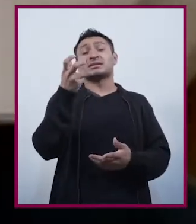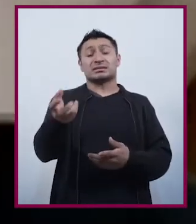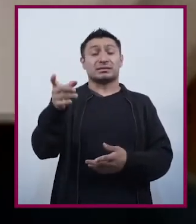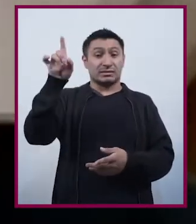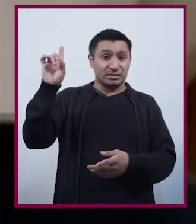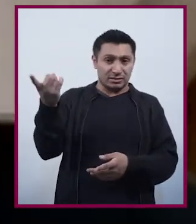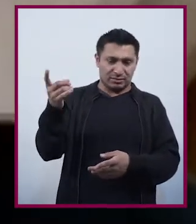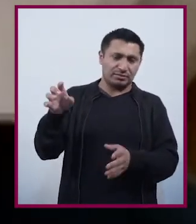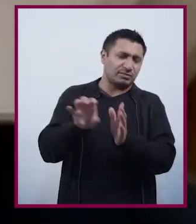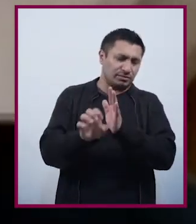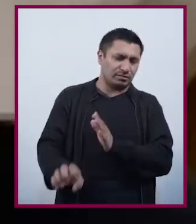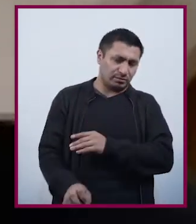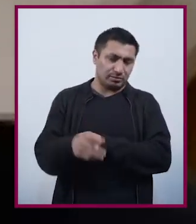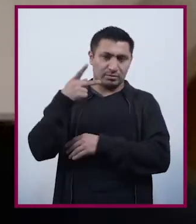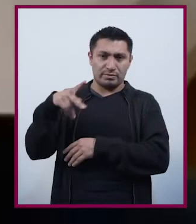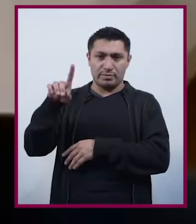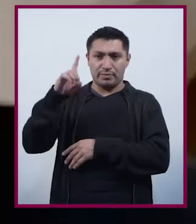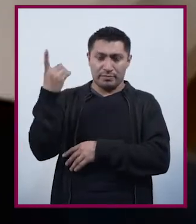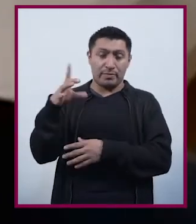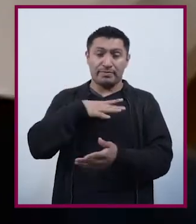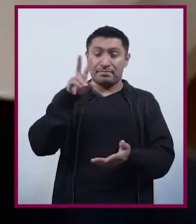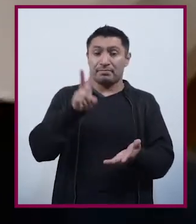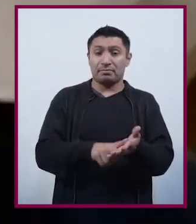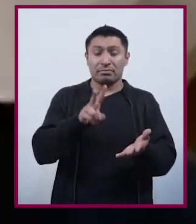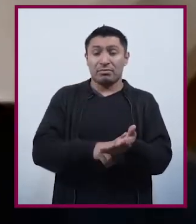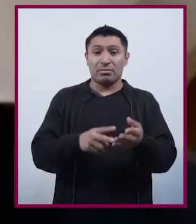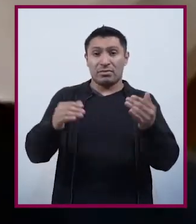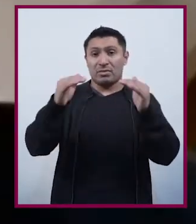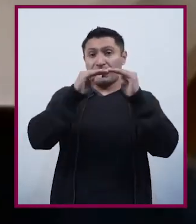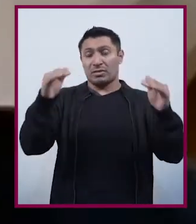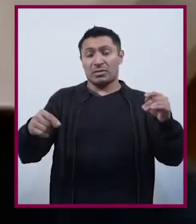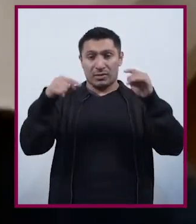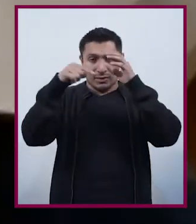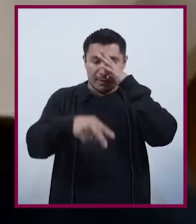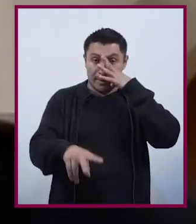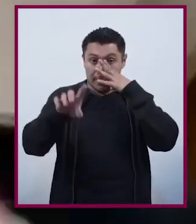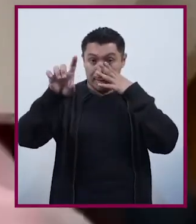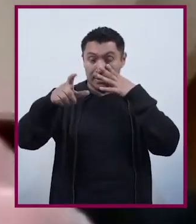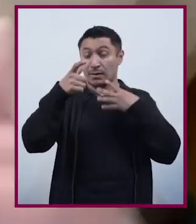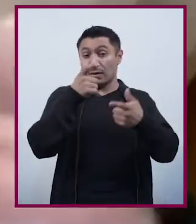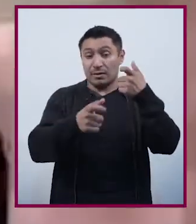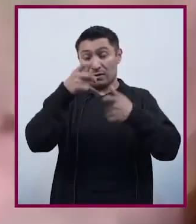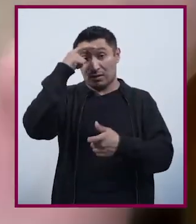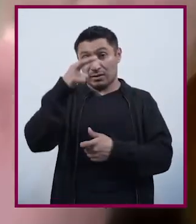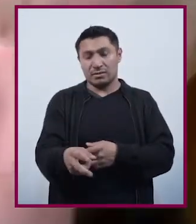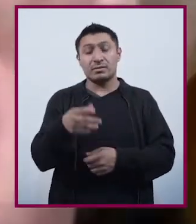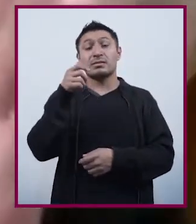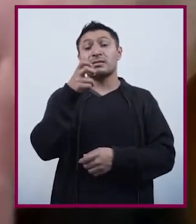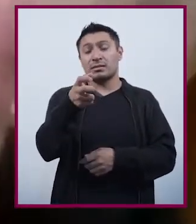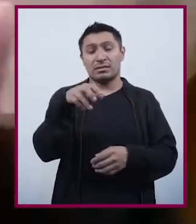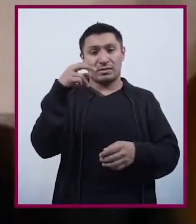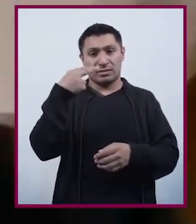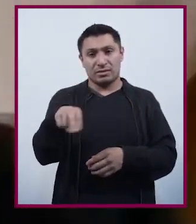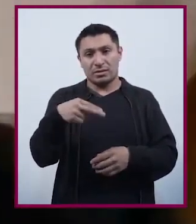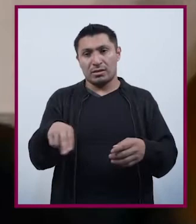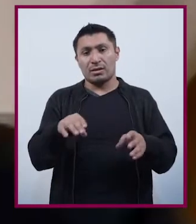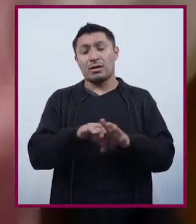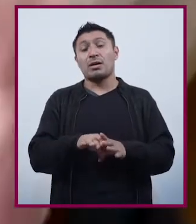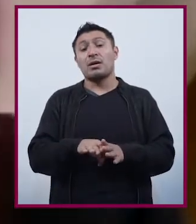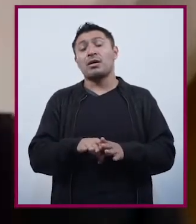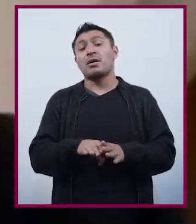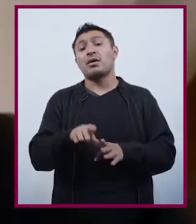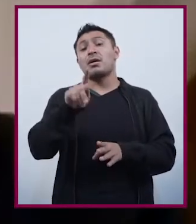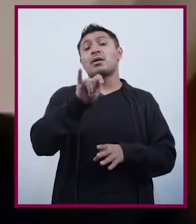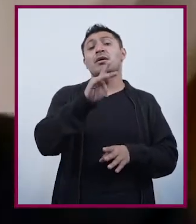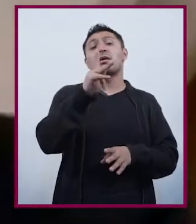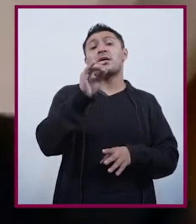esos dólares, por ejemplo, tienen un cierto valor en pesos. También a eso le conocemos hoy